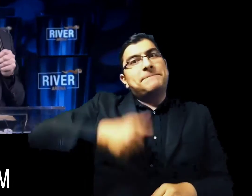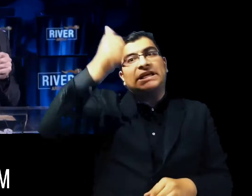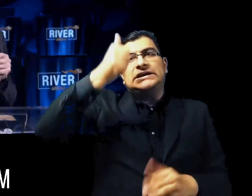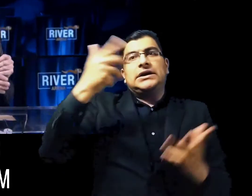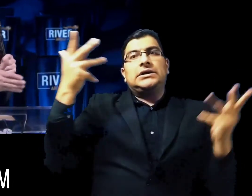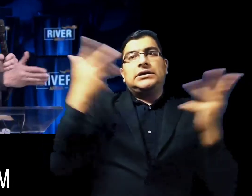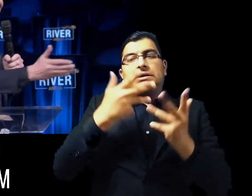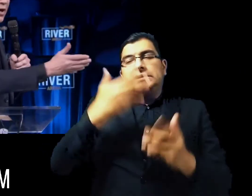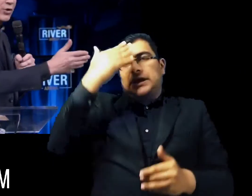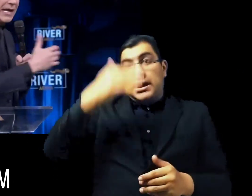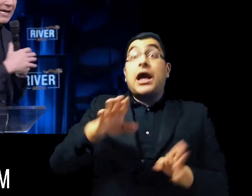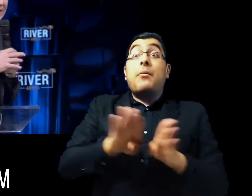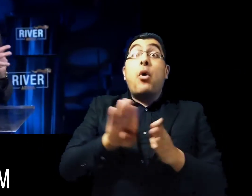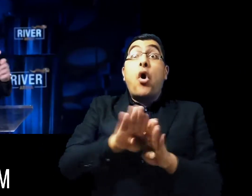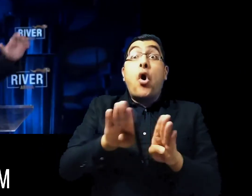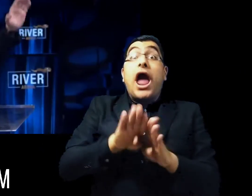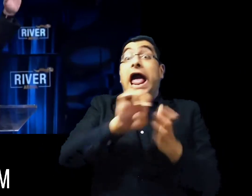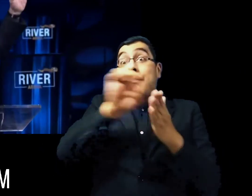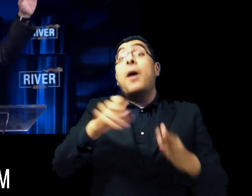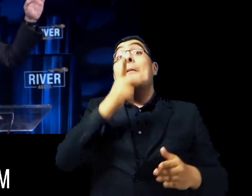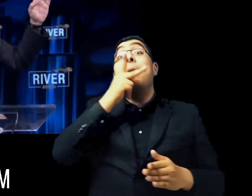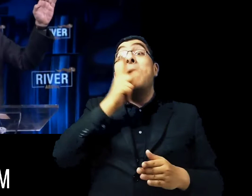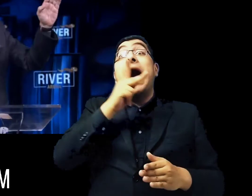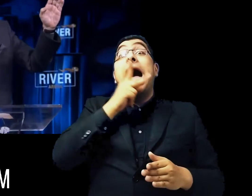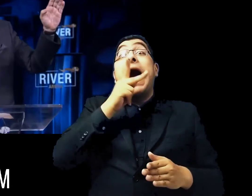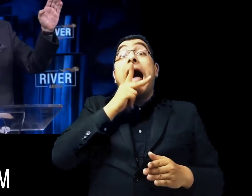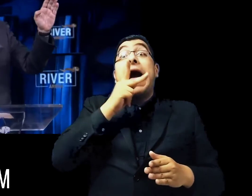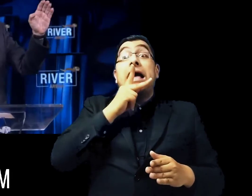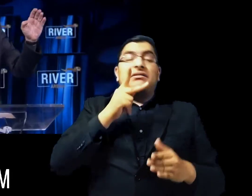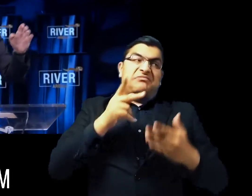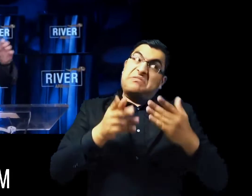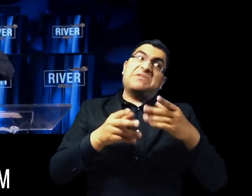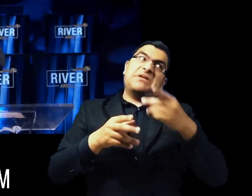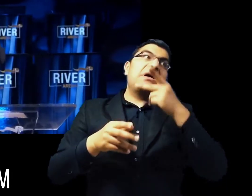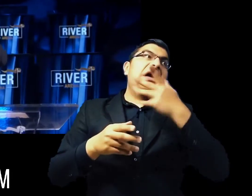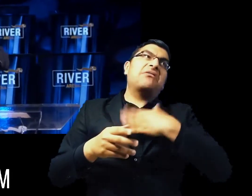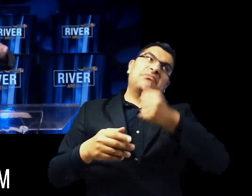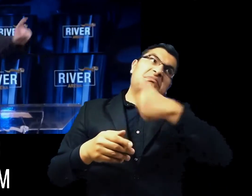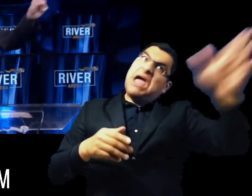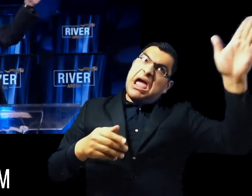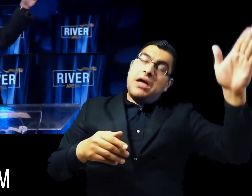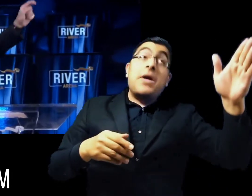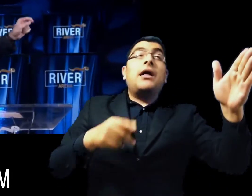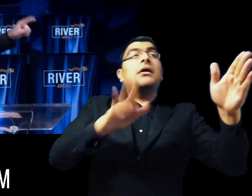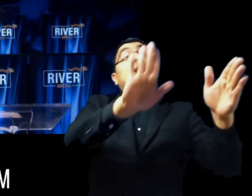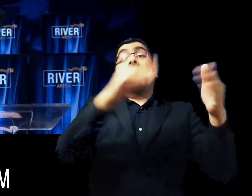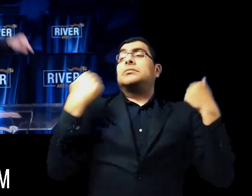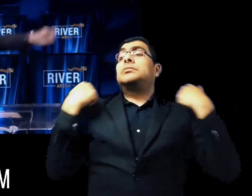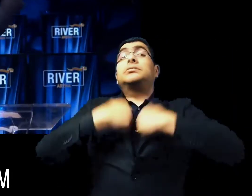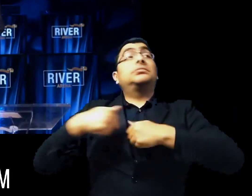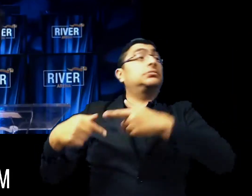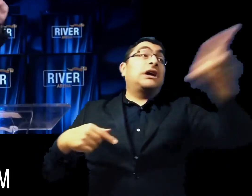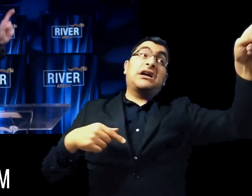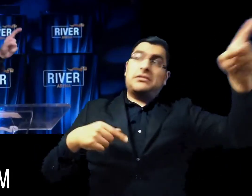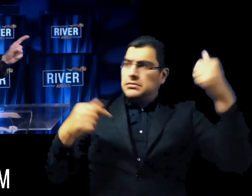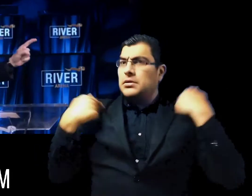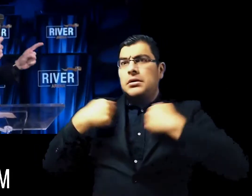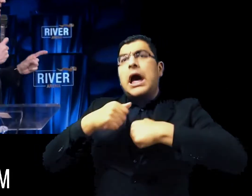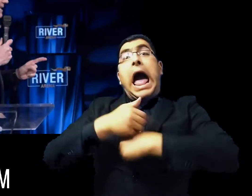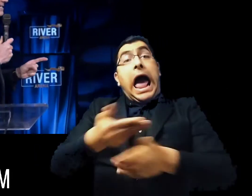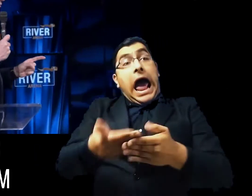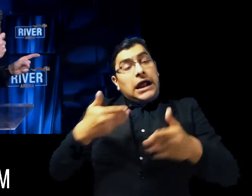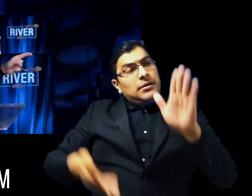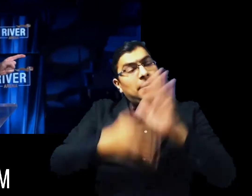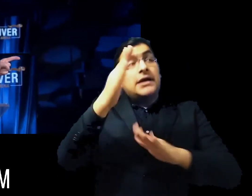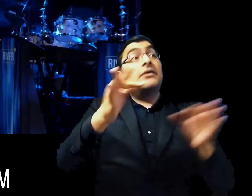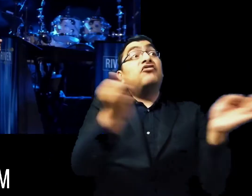padre que sabe que va a echar al hijo de la casa, pero dice, abrígate. A mí me fascina eso. Abrígate, te estoy echando, pero abrígate antes de salir a la